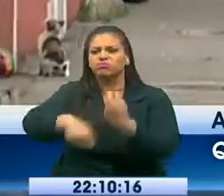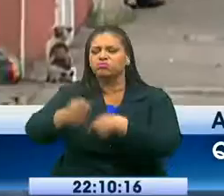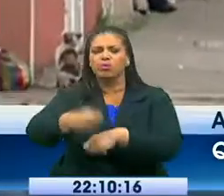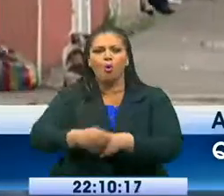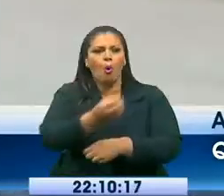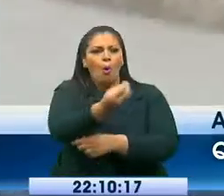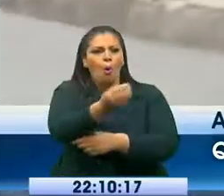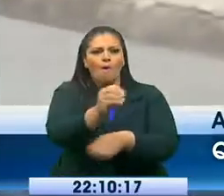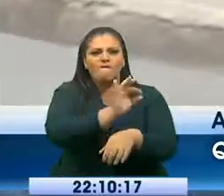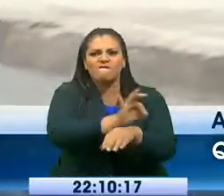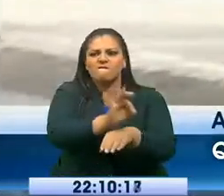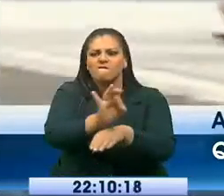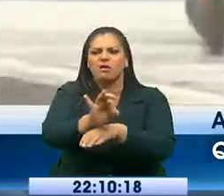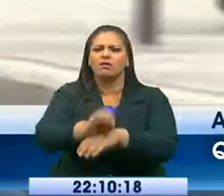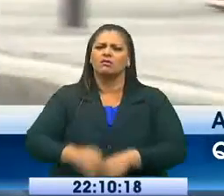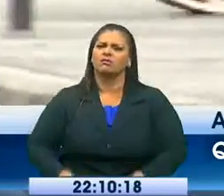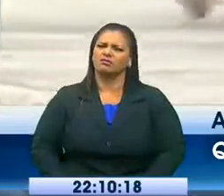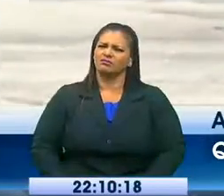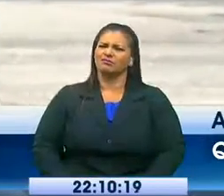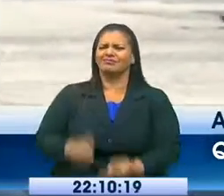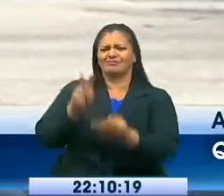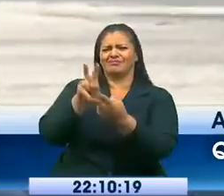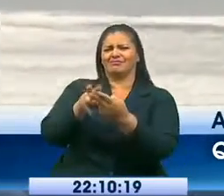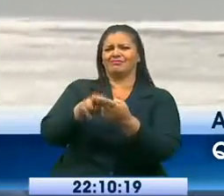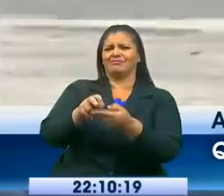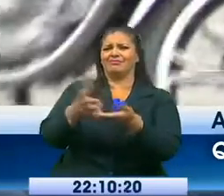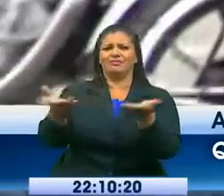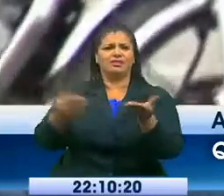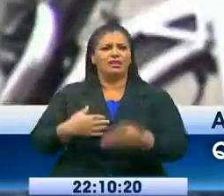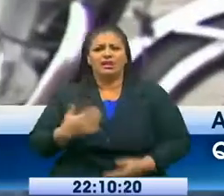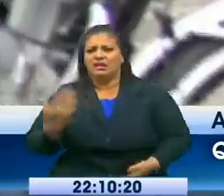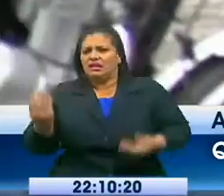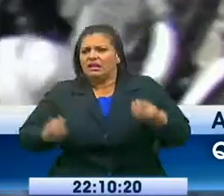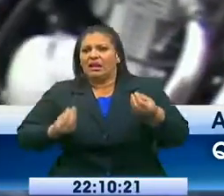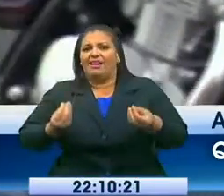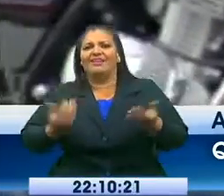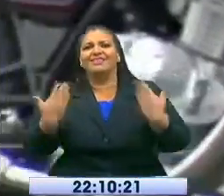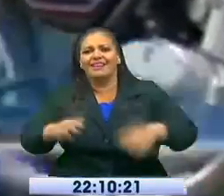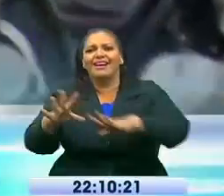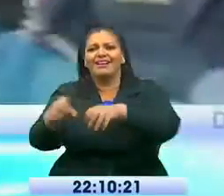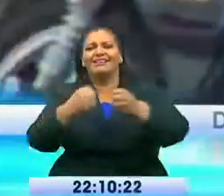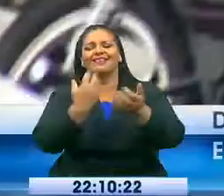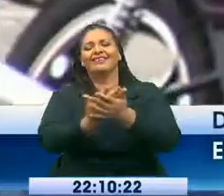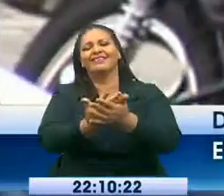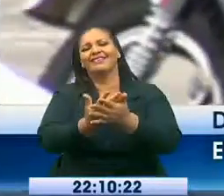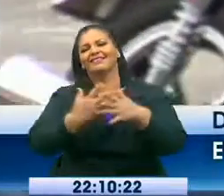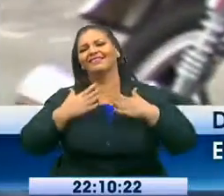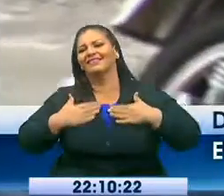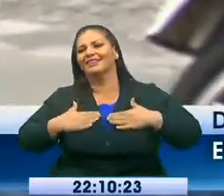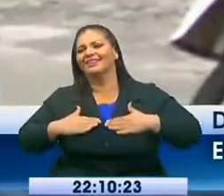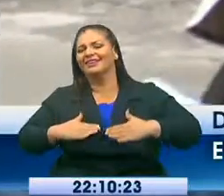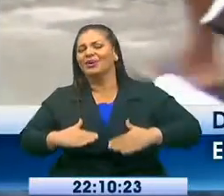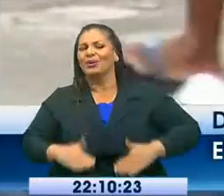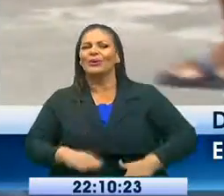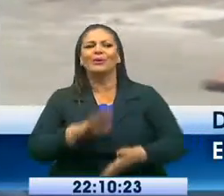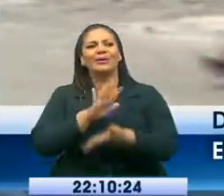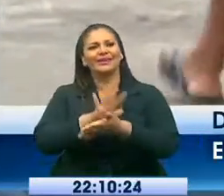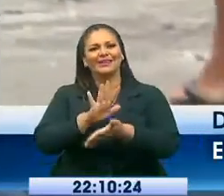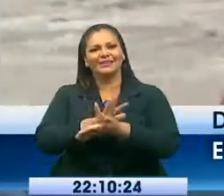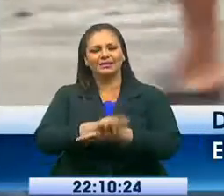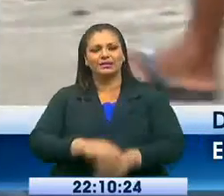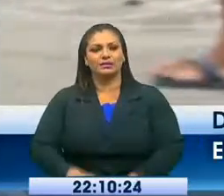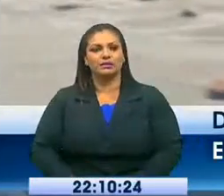los barrios donde no deben estar, están, y la gente no sabe qué hacer. Ellos consideran que los grupos que antes expendían la sustancia en